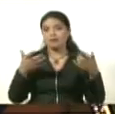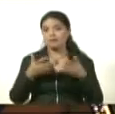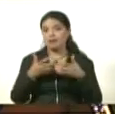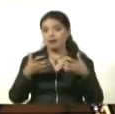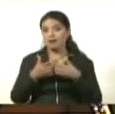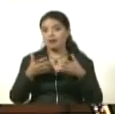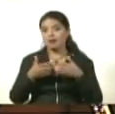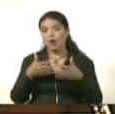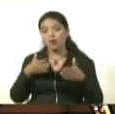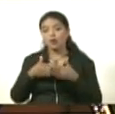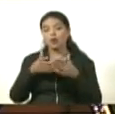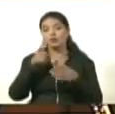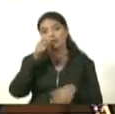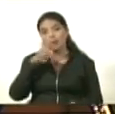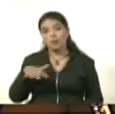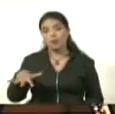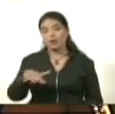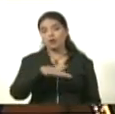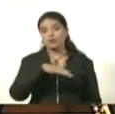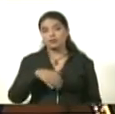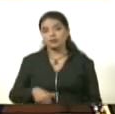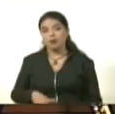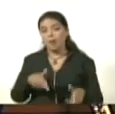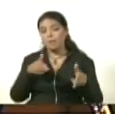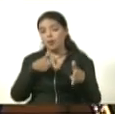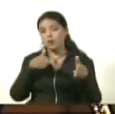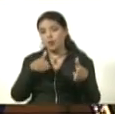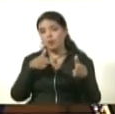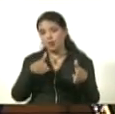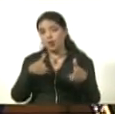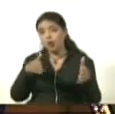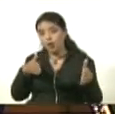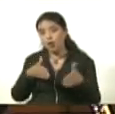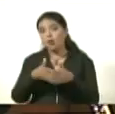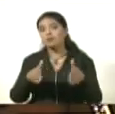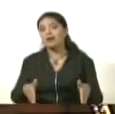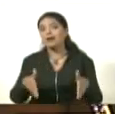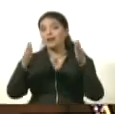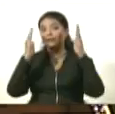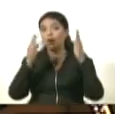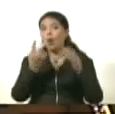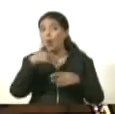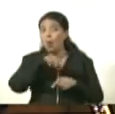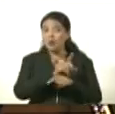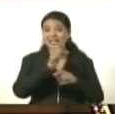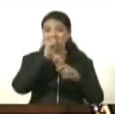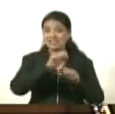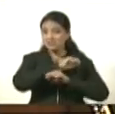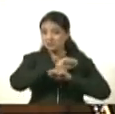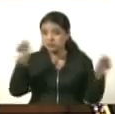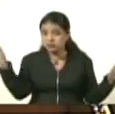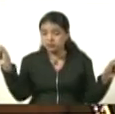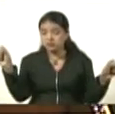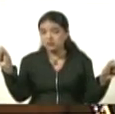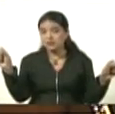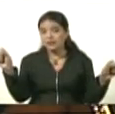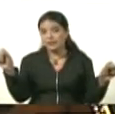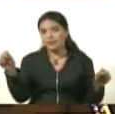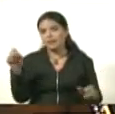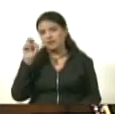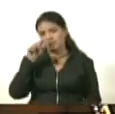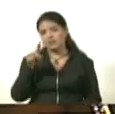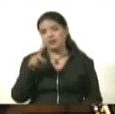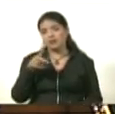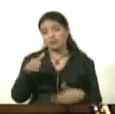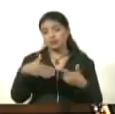un crimen de guerra contra civiles. Dispararon contra el edificio, no nada más granadas, porque lo que se ven son los efectos de las granadas, que son los más